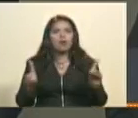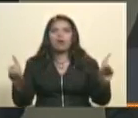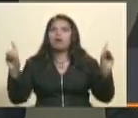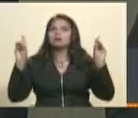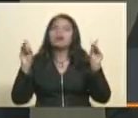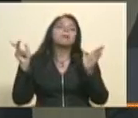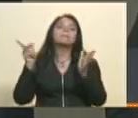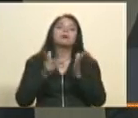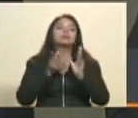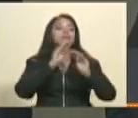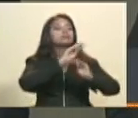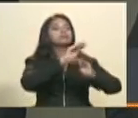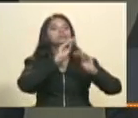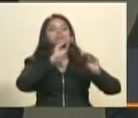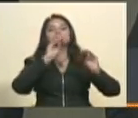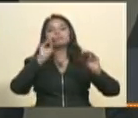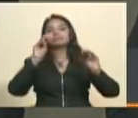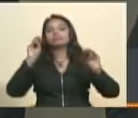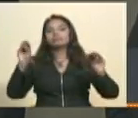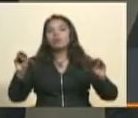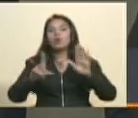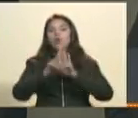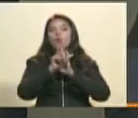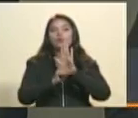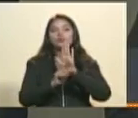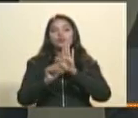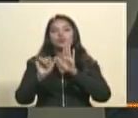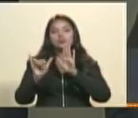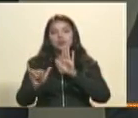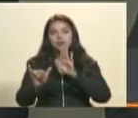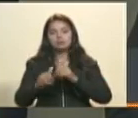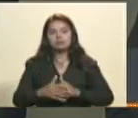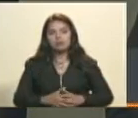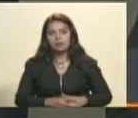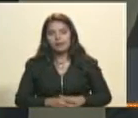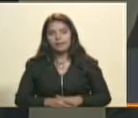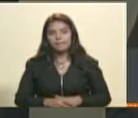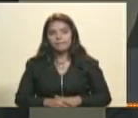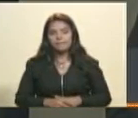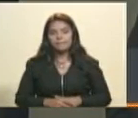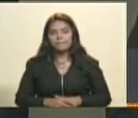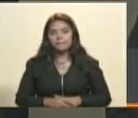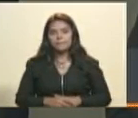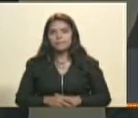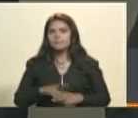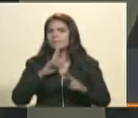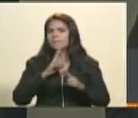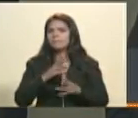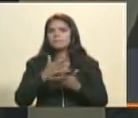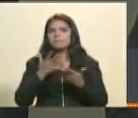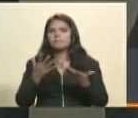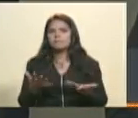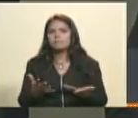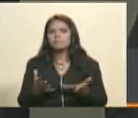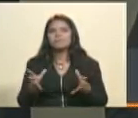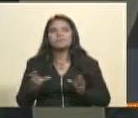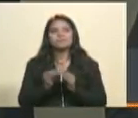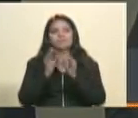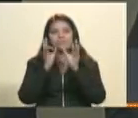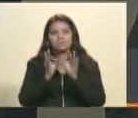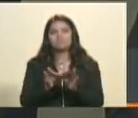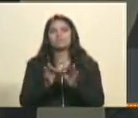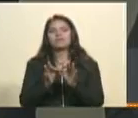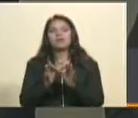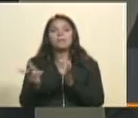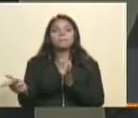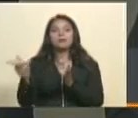de convocar a una Asamblea Nacional Constituyente, cuyo resultado se concretó